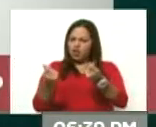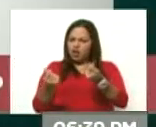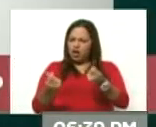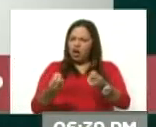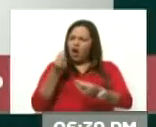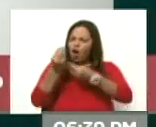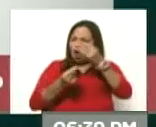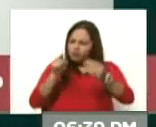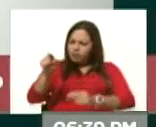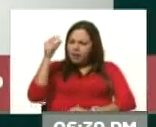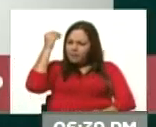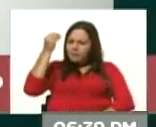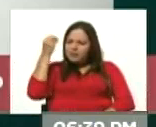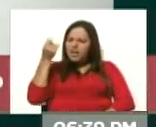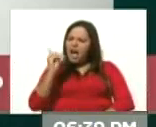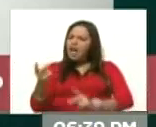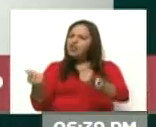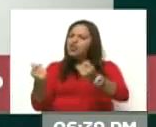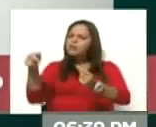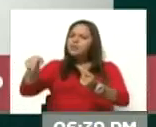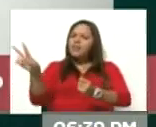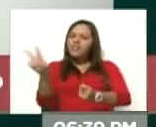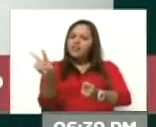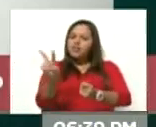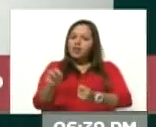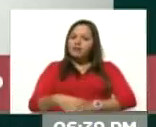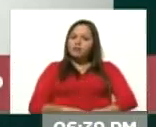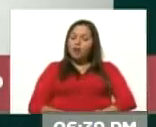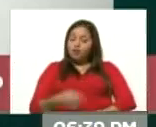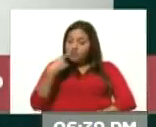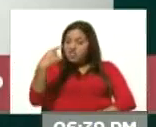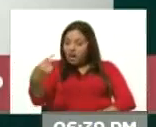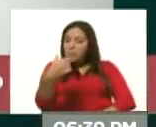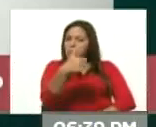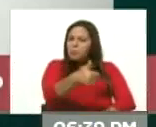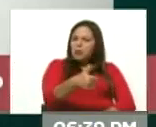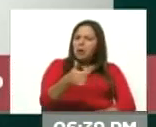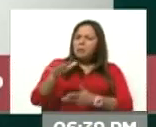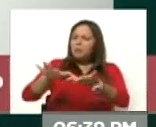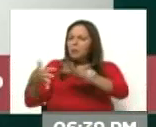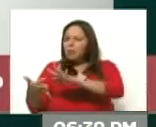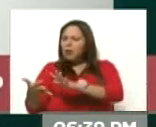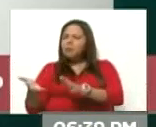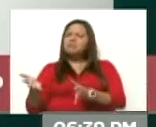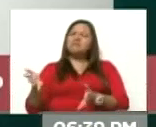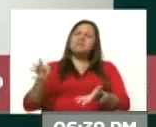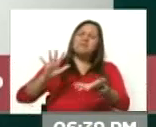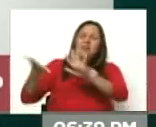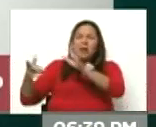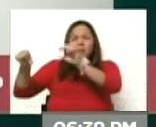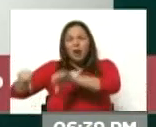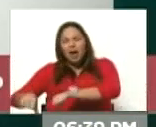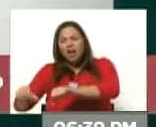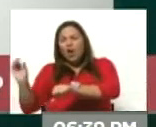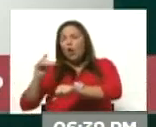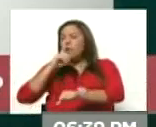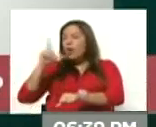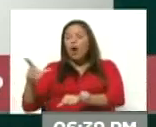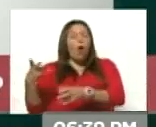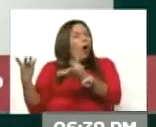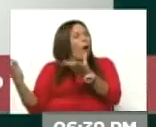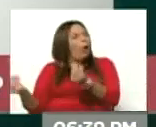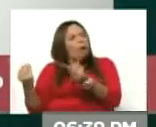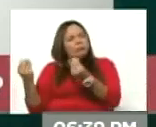calificaría usted la actual situación económica de venezuela usted diría que es muy buena buena regular a buena regular a mala mala o muy mala